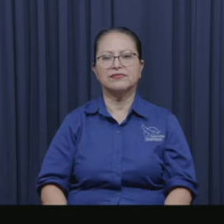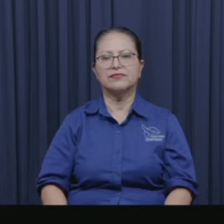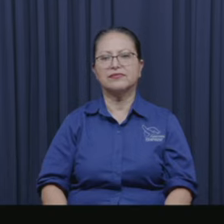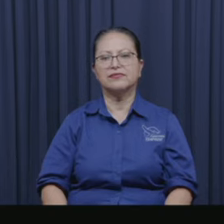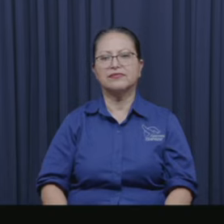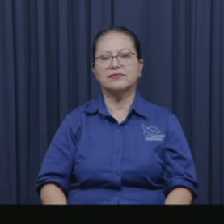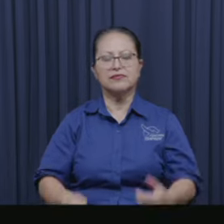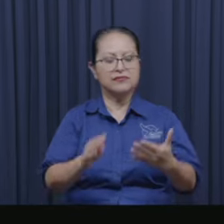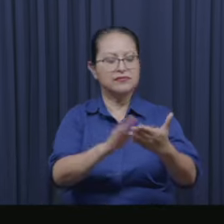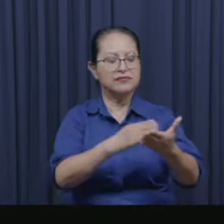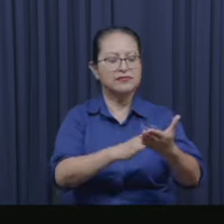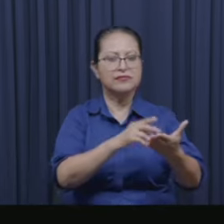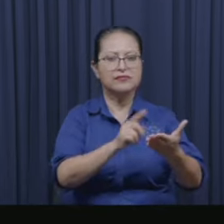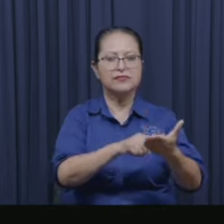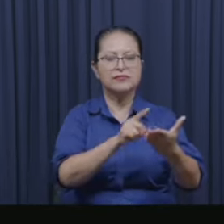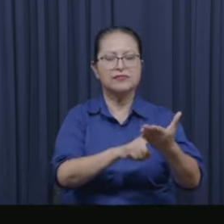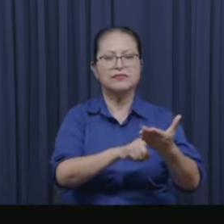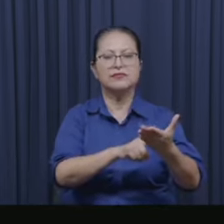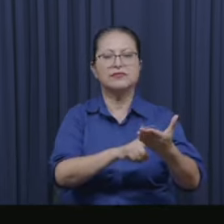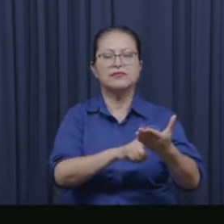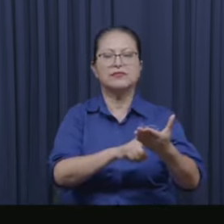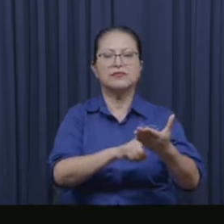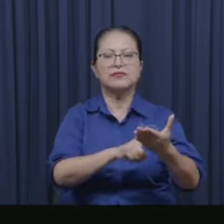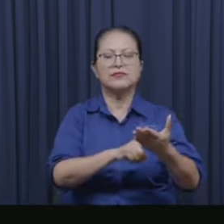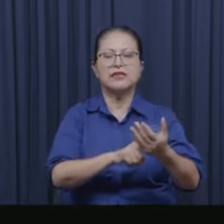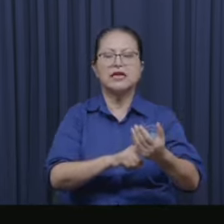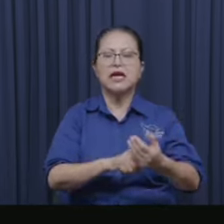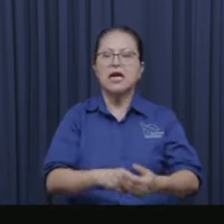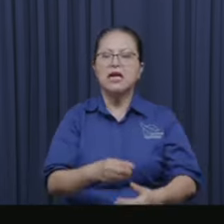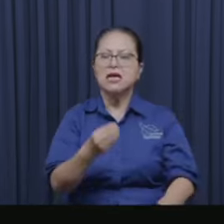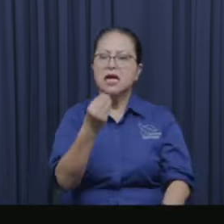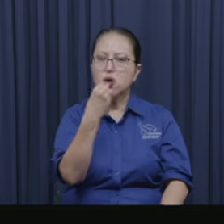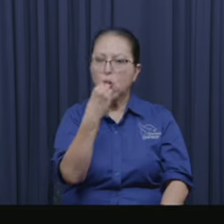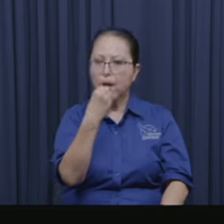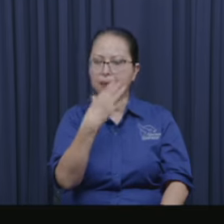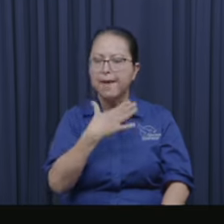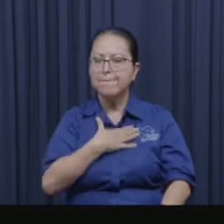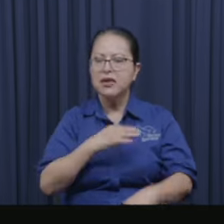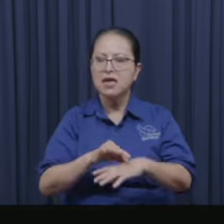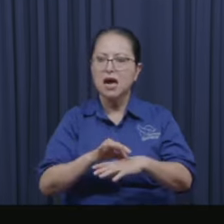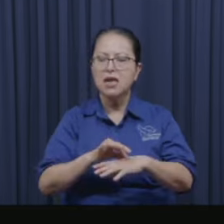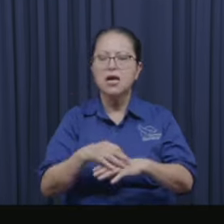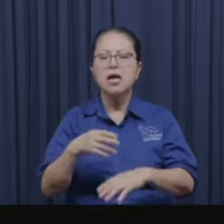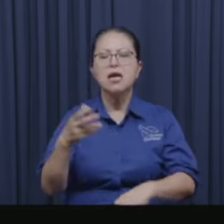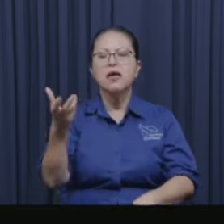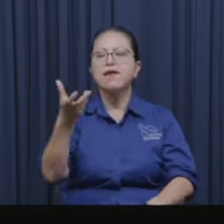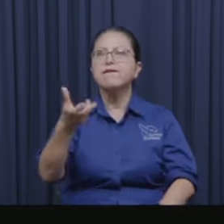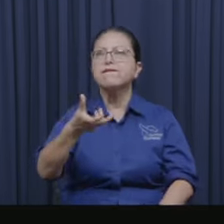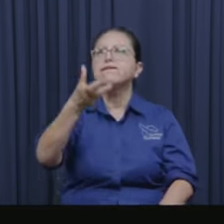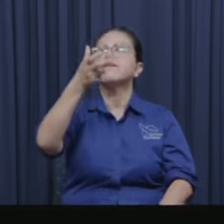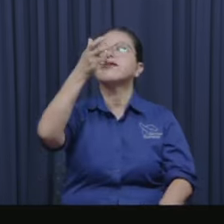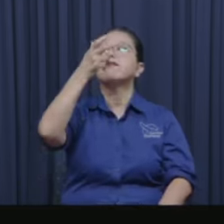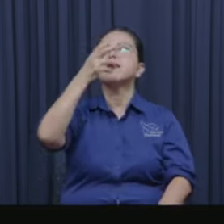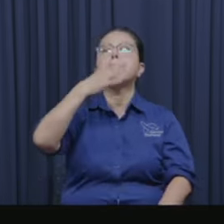lo el que come mi carne y bebe mi